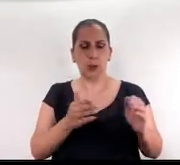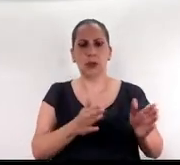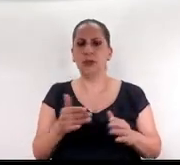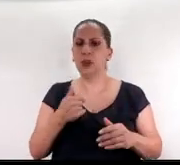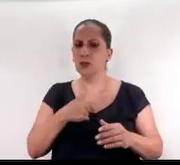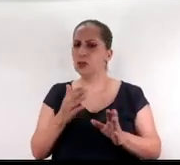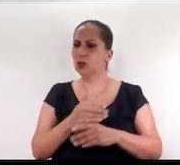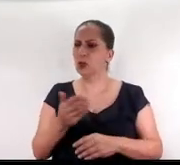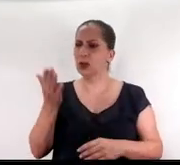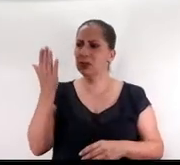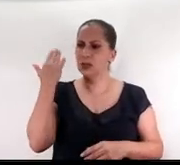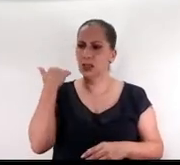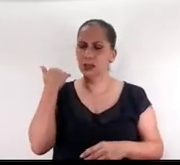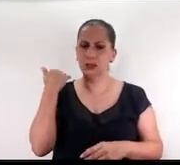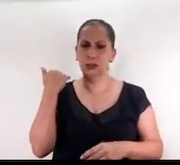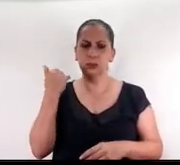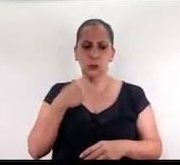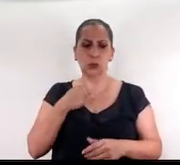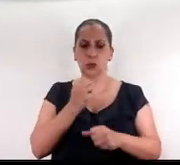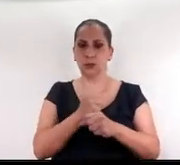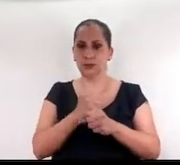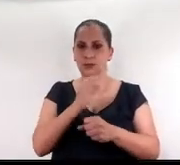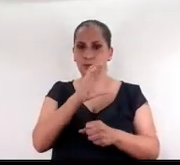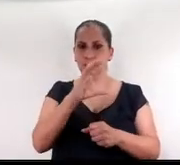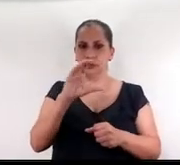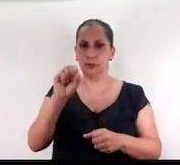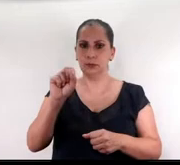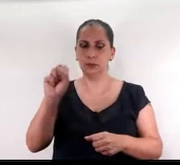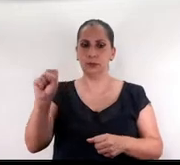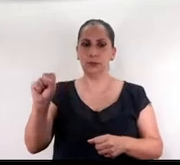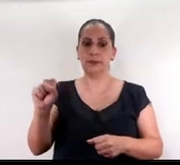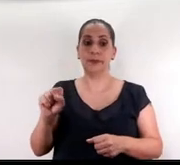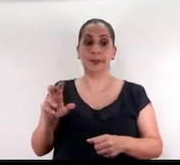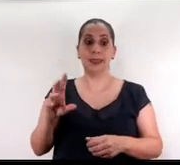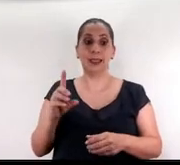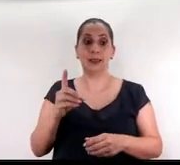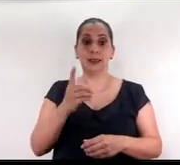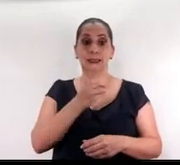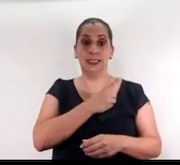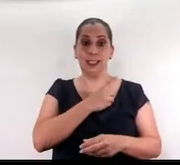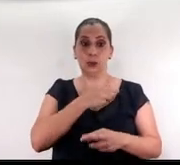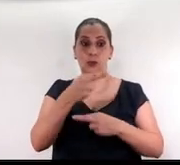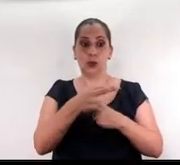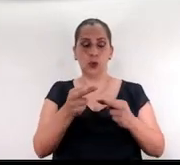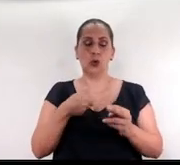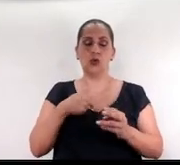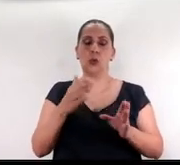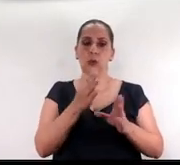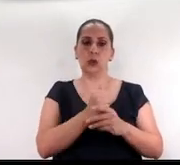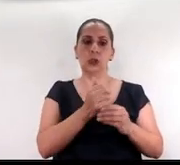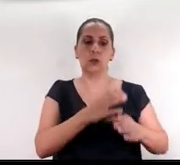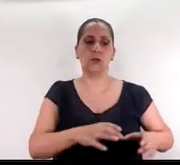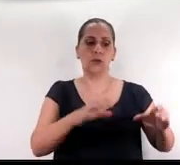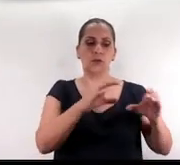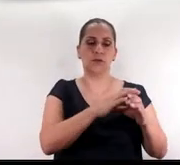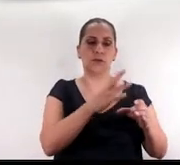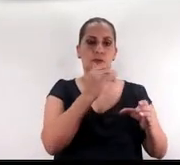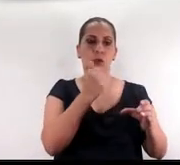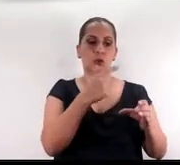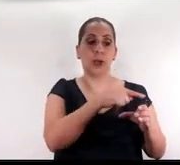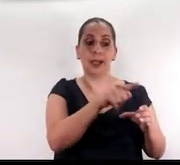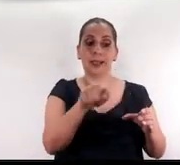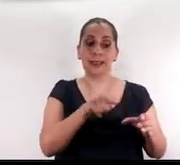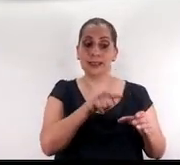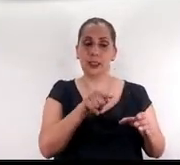cuando estaba en la caja. Los directores regionales, yo creé unos fondos de desarrollo regional para que ellos